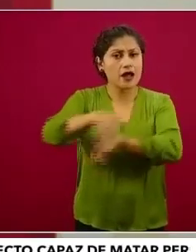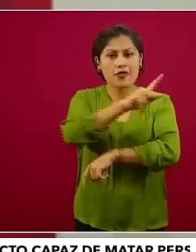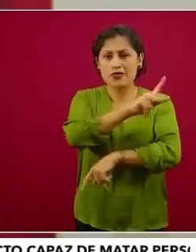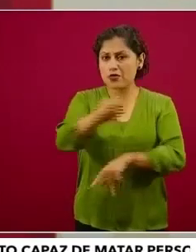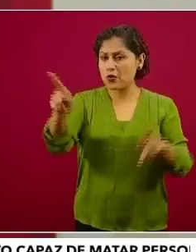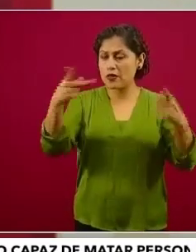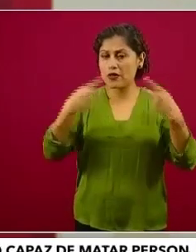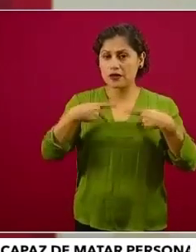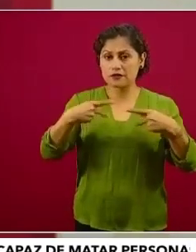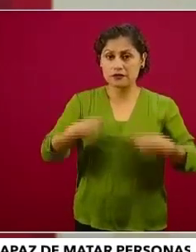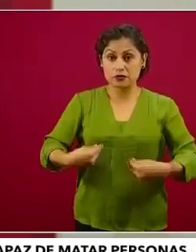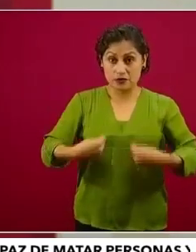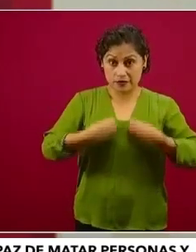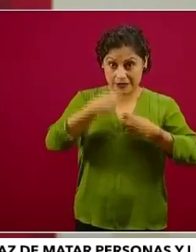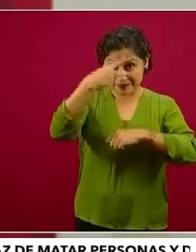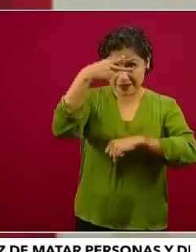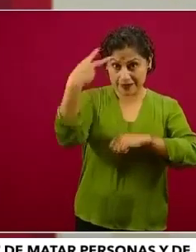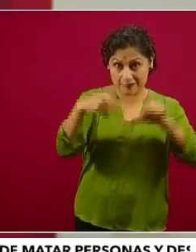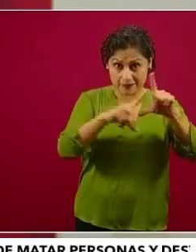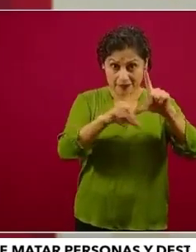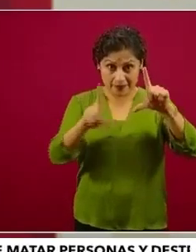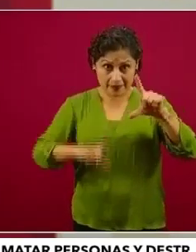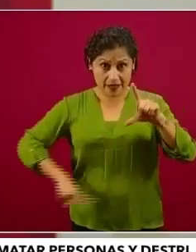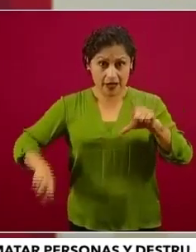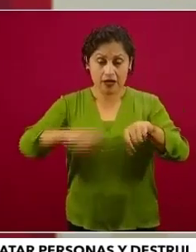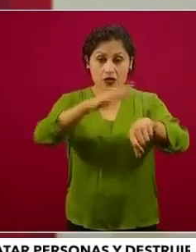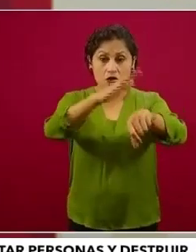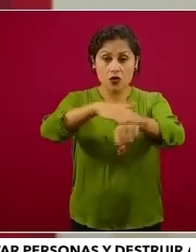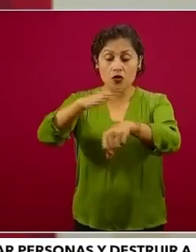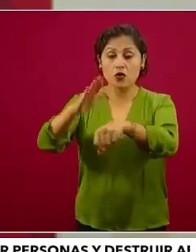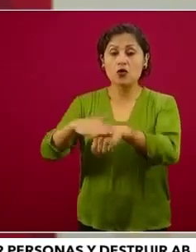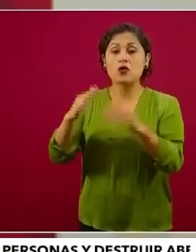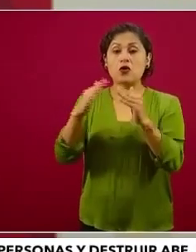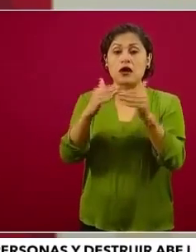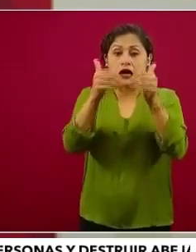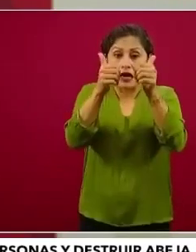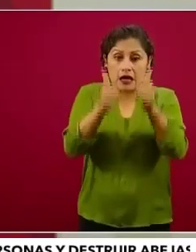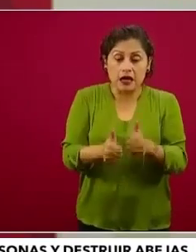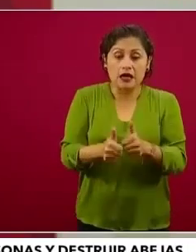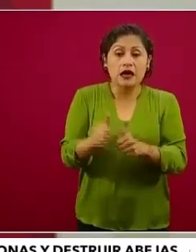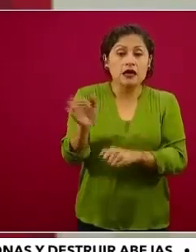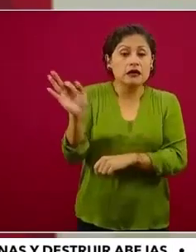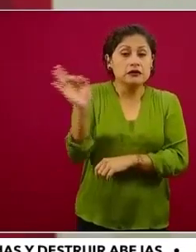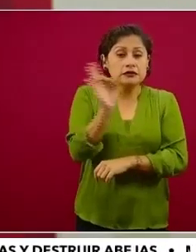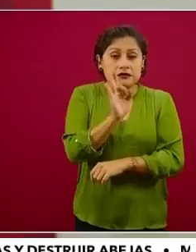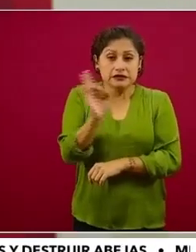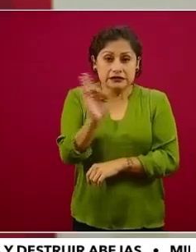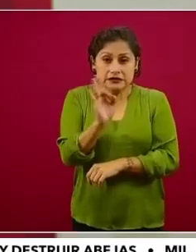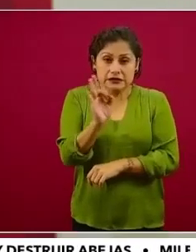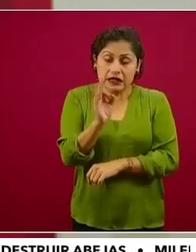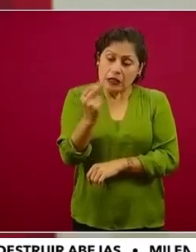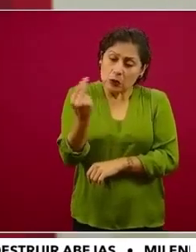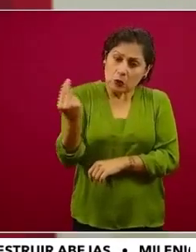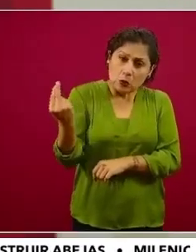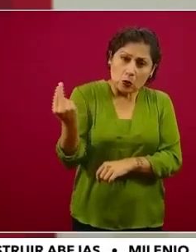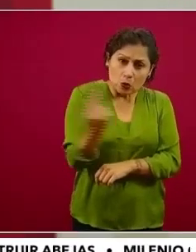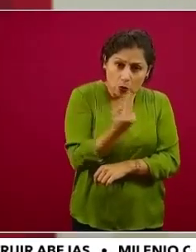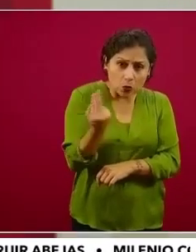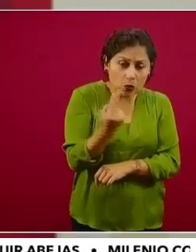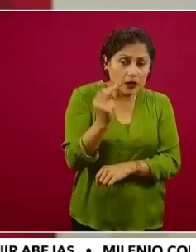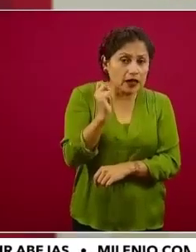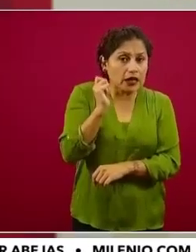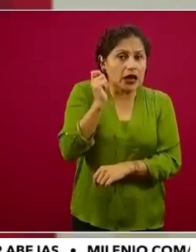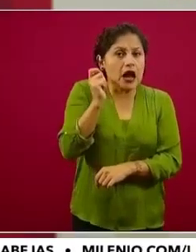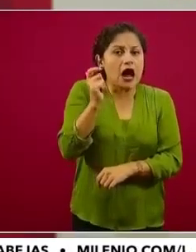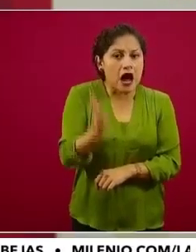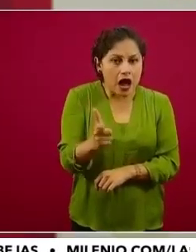vivimos en México. Quédate en casa solamente que tengas que realizar algo que es indispensable, que no se